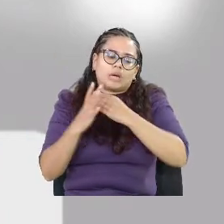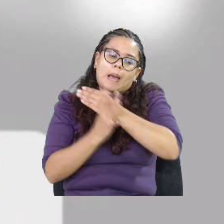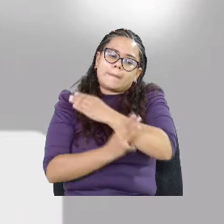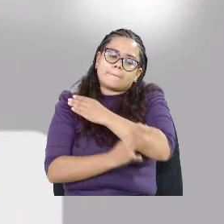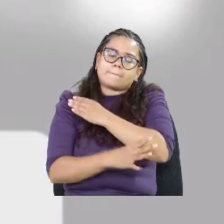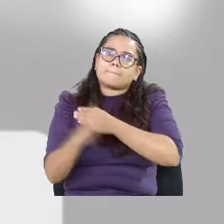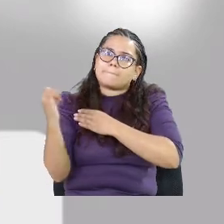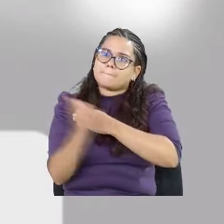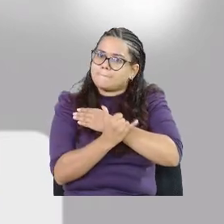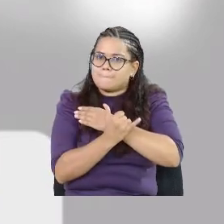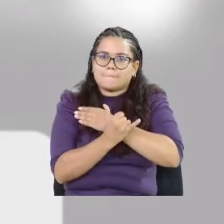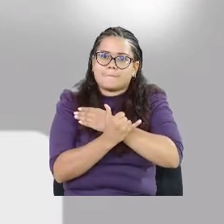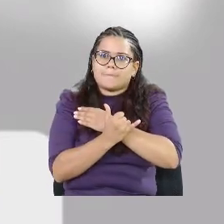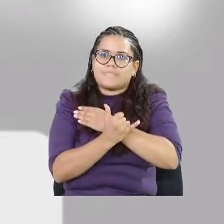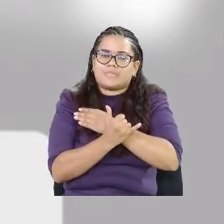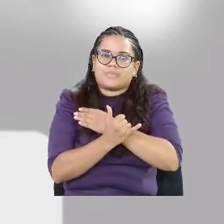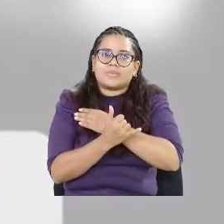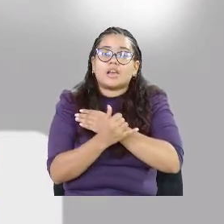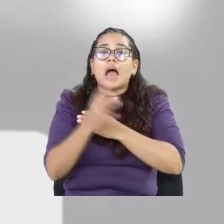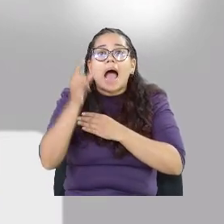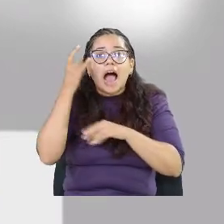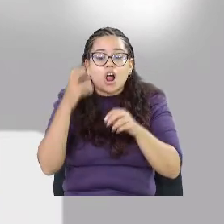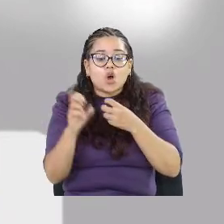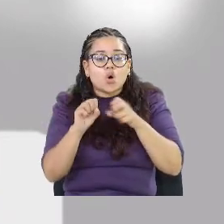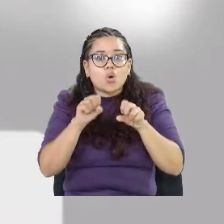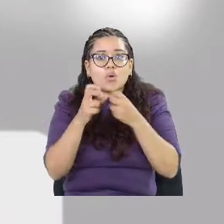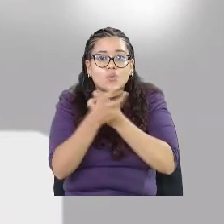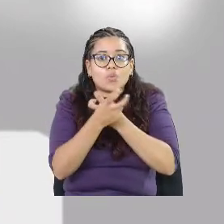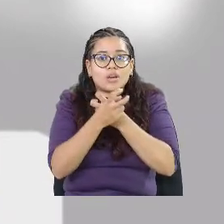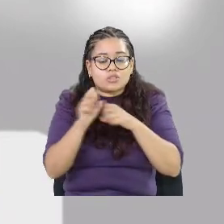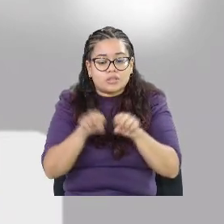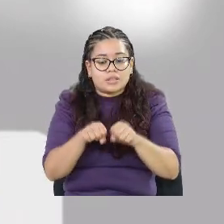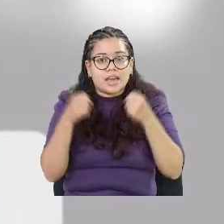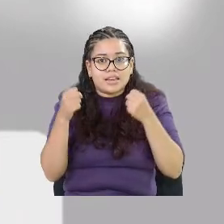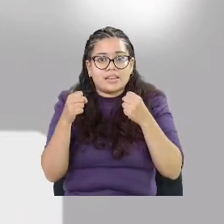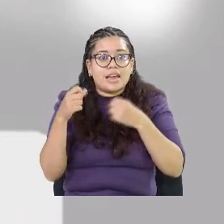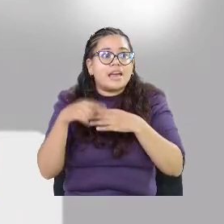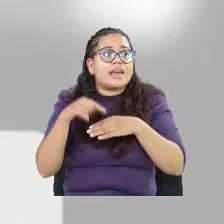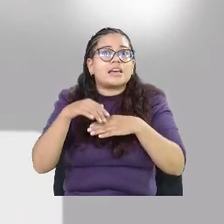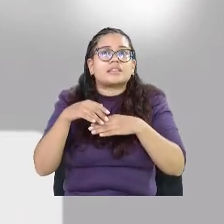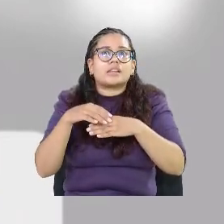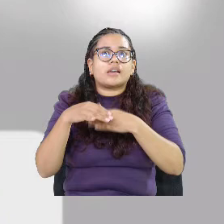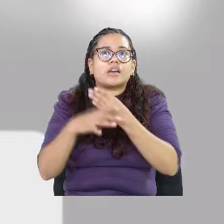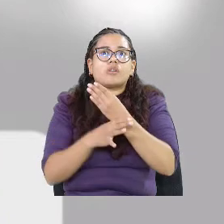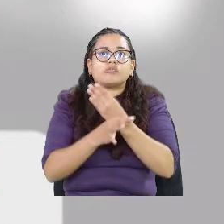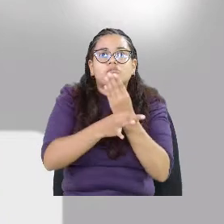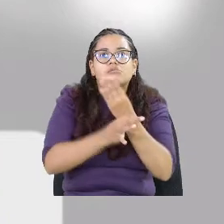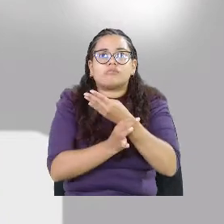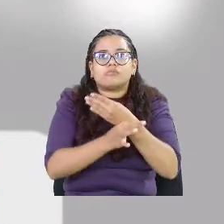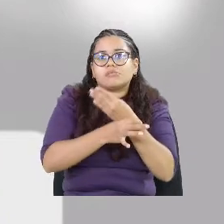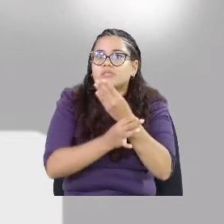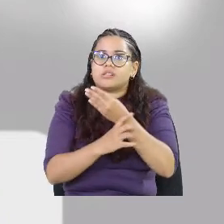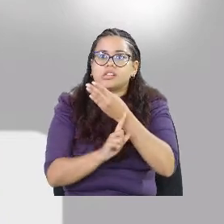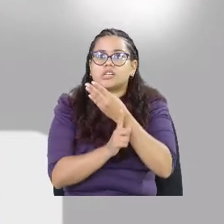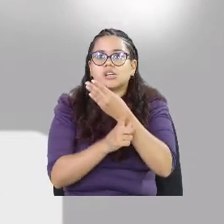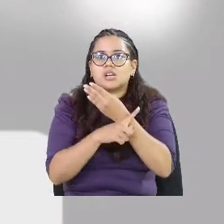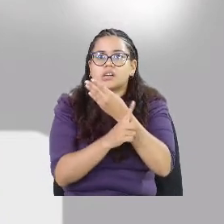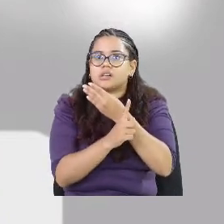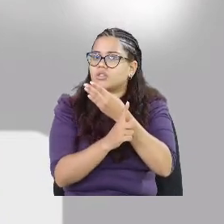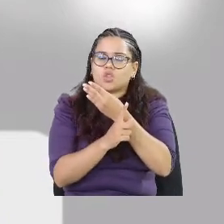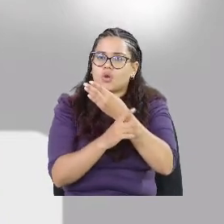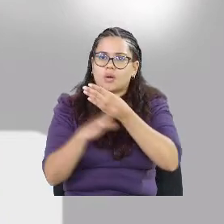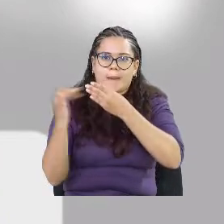se trata es que si hay una fractura grave, pues que la fractura no se va a mover mucho más. Entonces por eso se inmoviliza